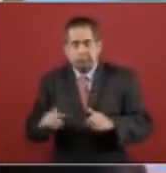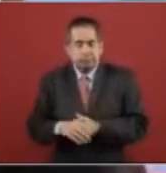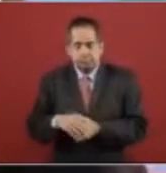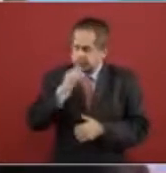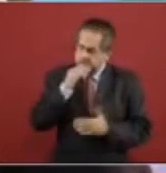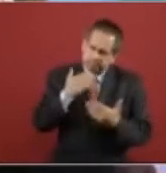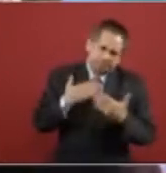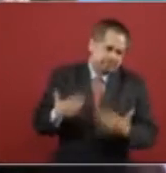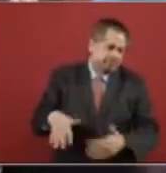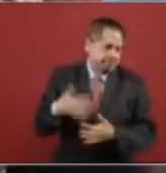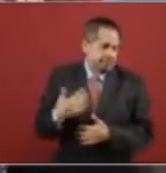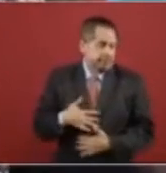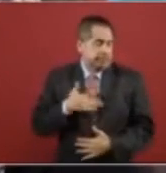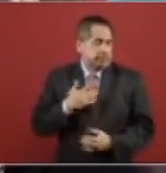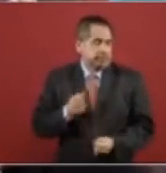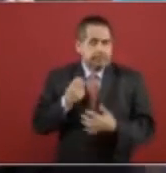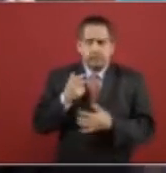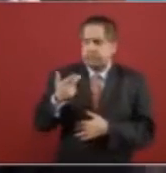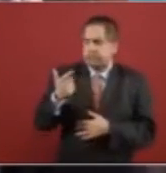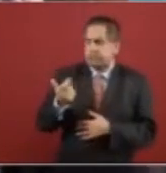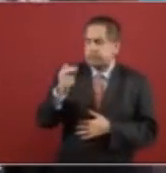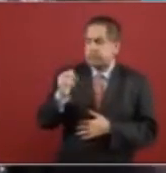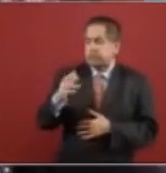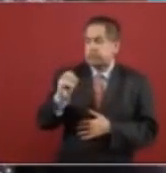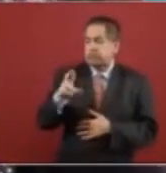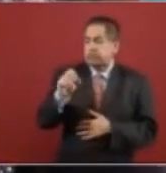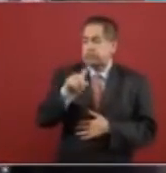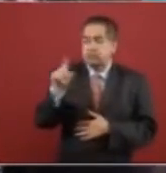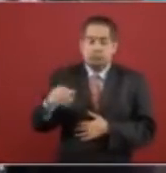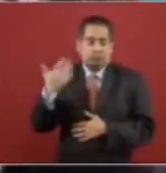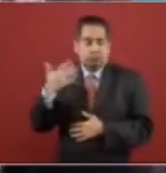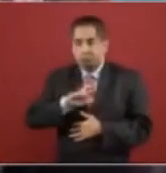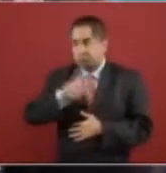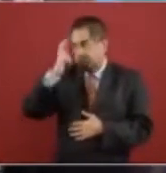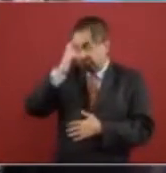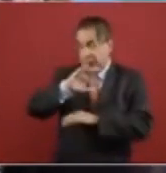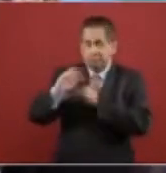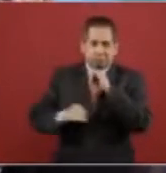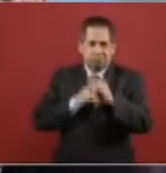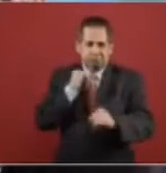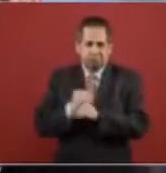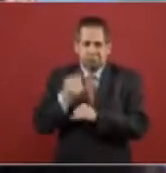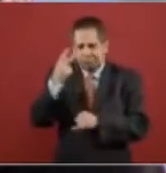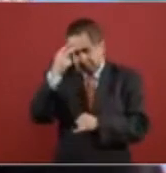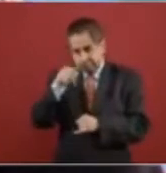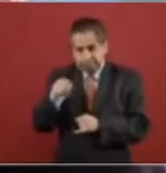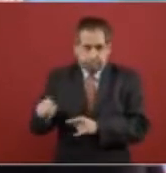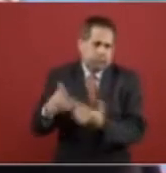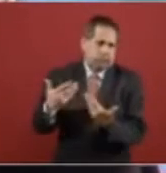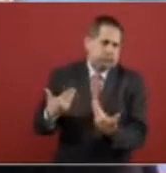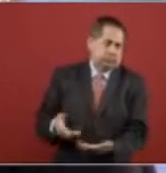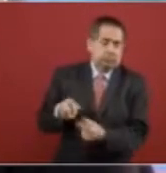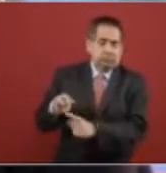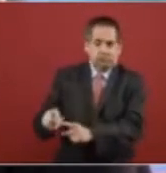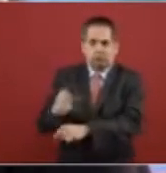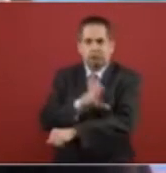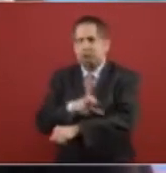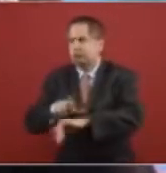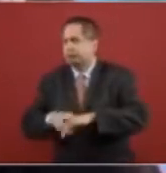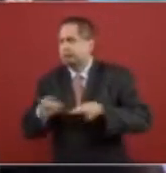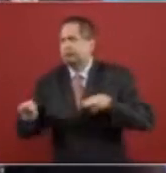orozco quizá el artista plástico más reconocido internacionalmente de nuestro país sea coordine